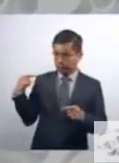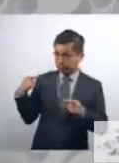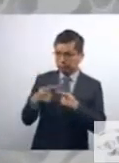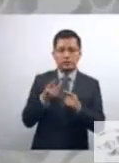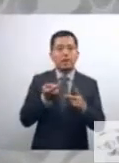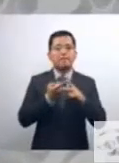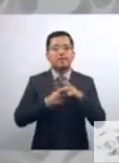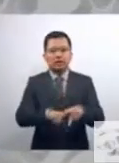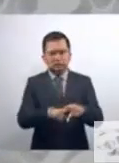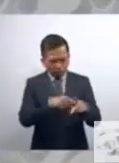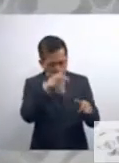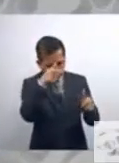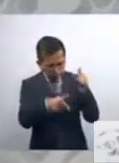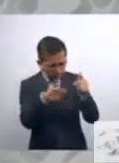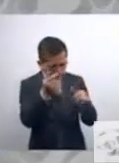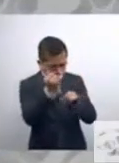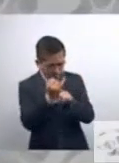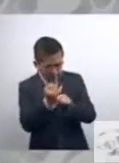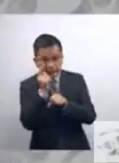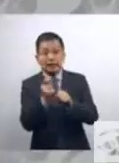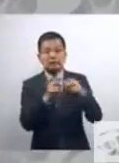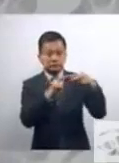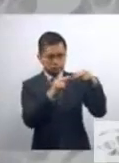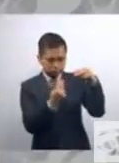de modificaciones que alteran